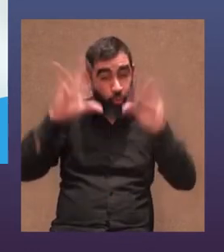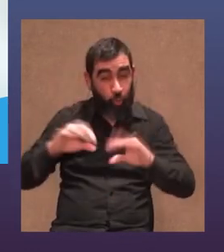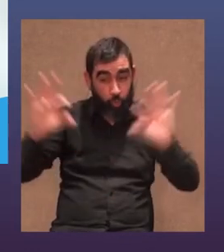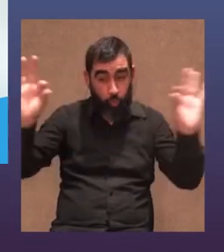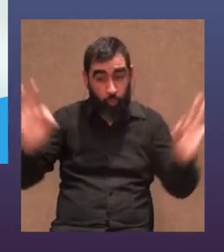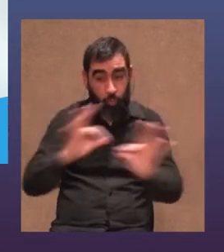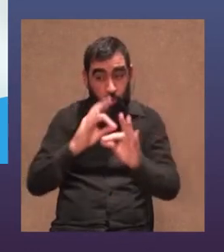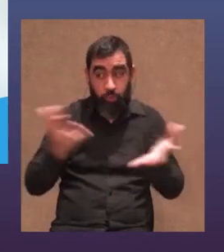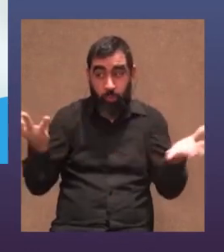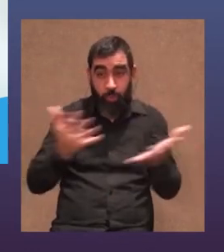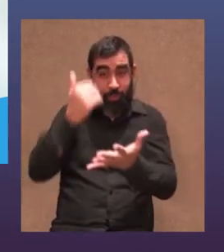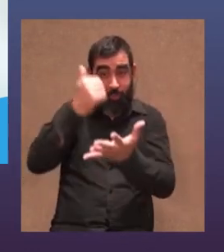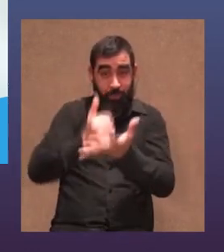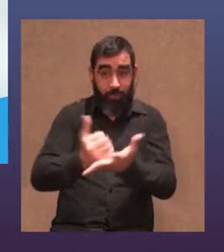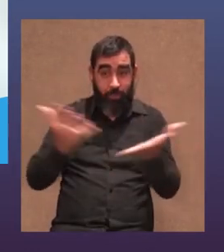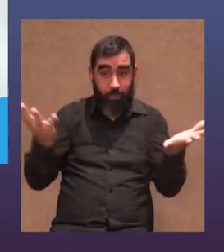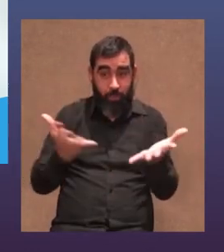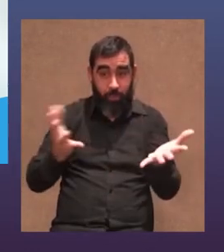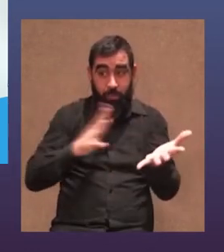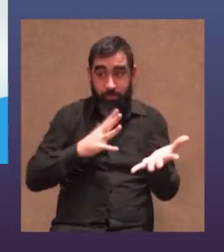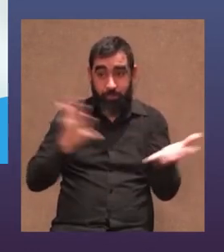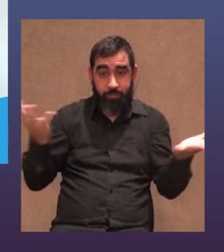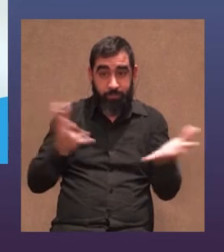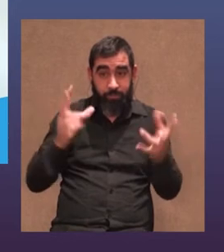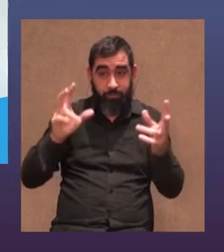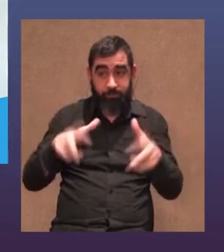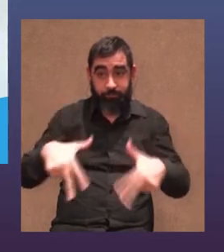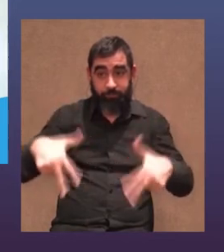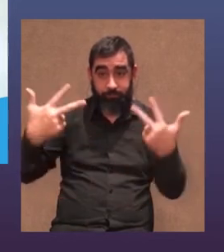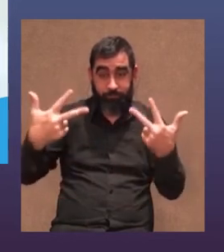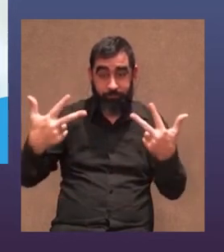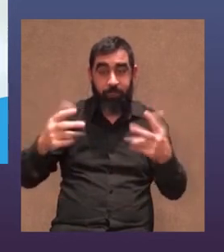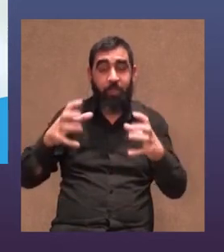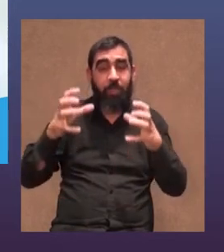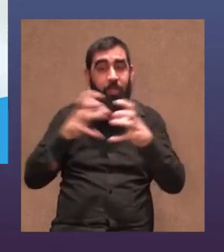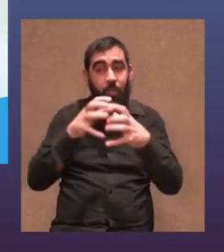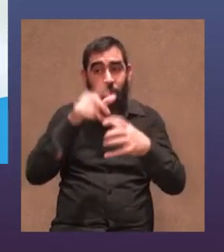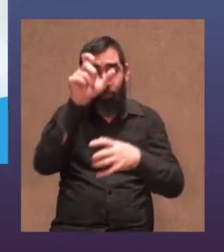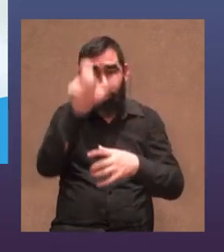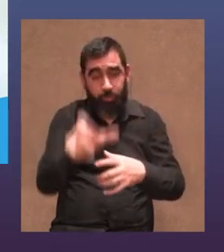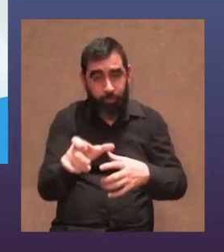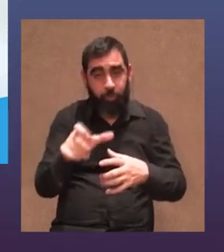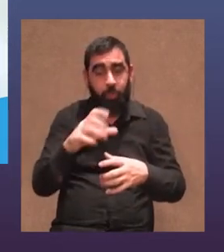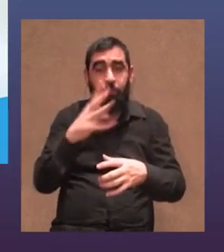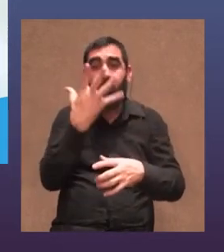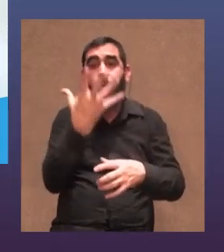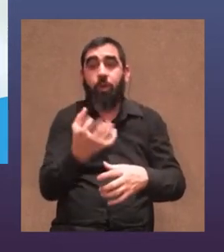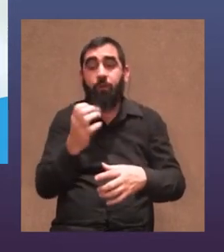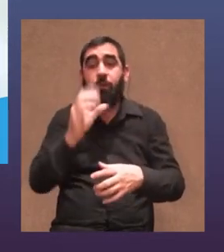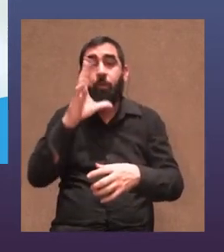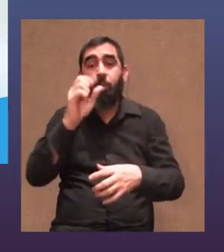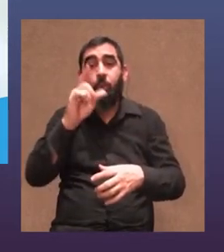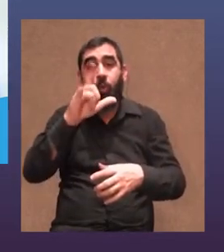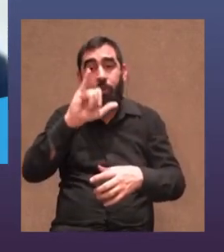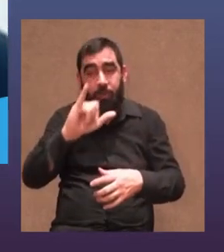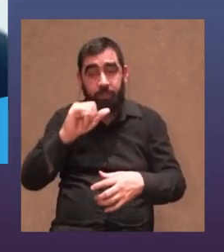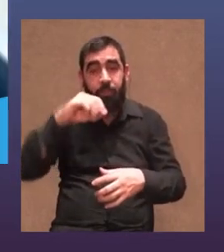estamos acá, tanto Martín en la banda, Poli, con las grabaciones que ella